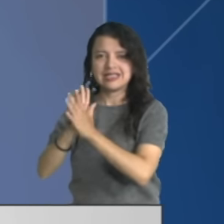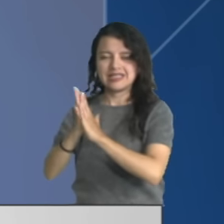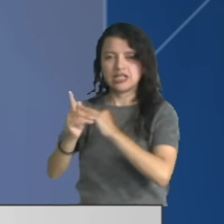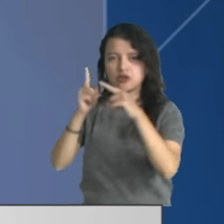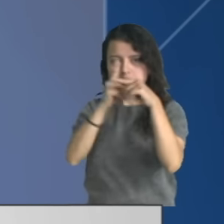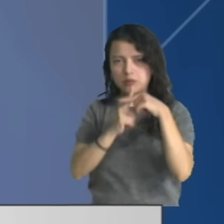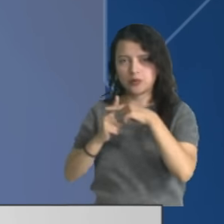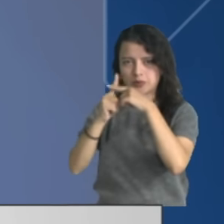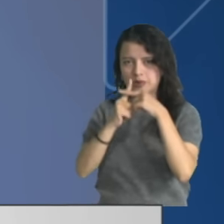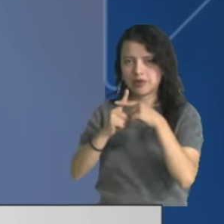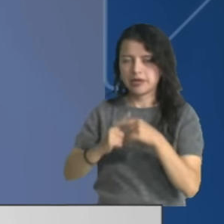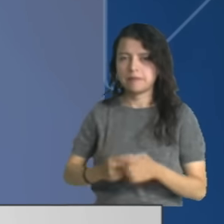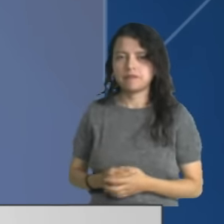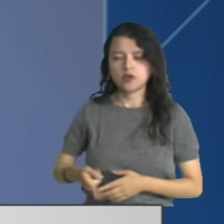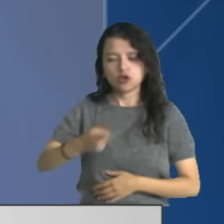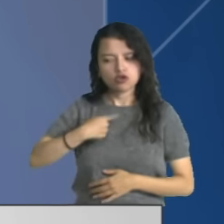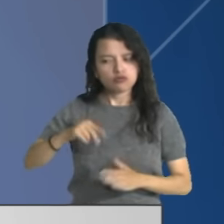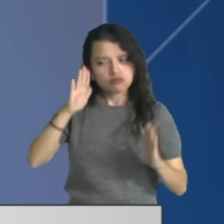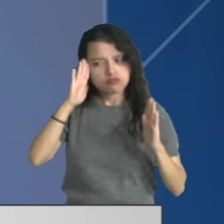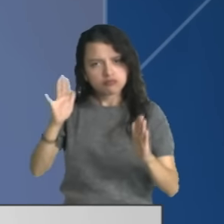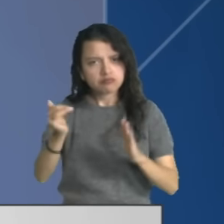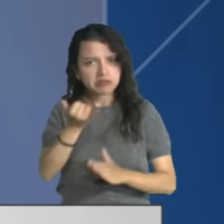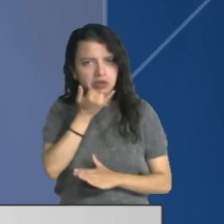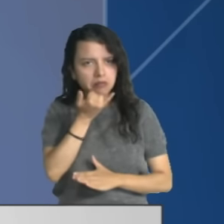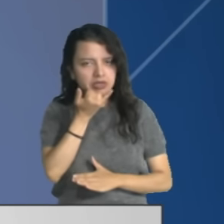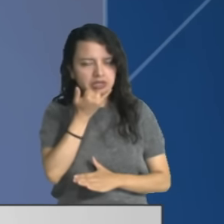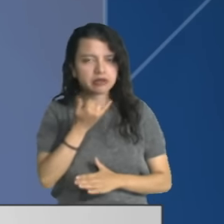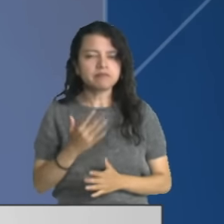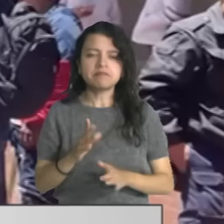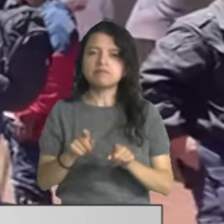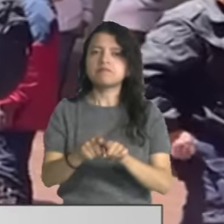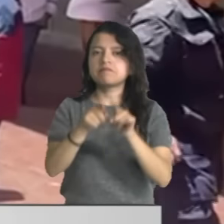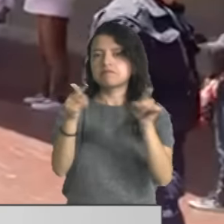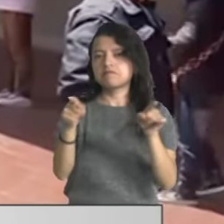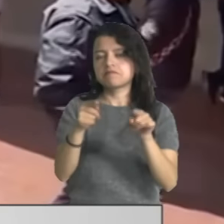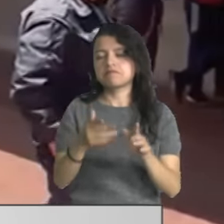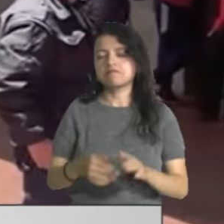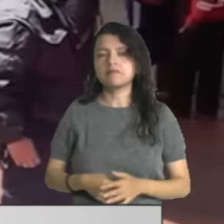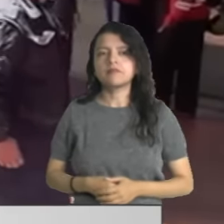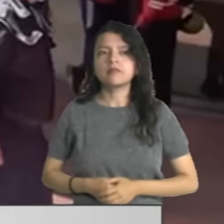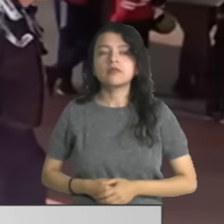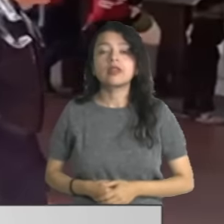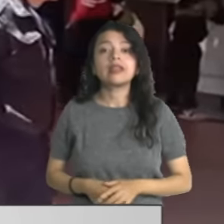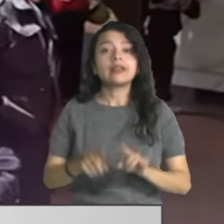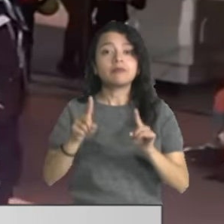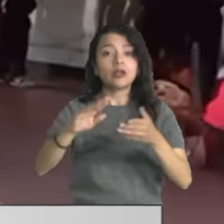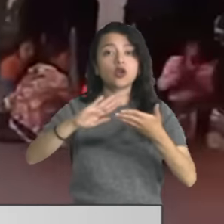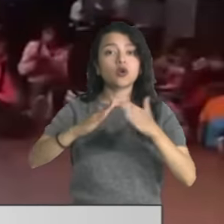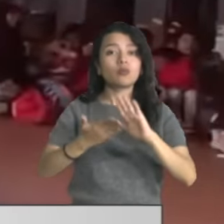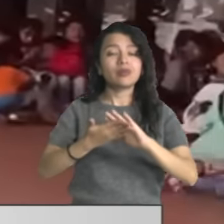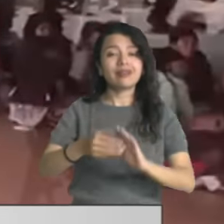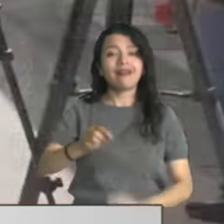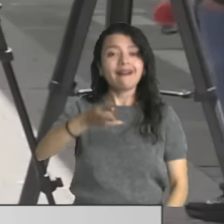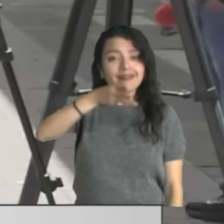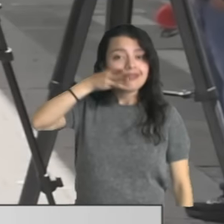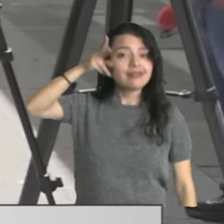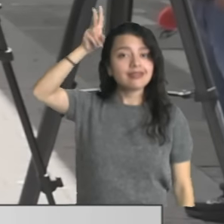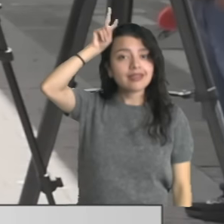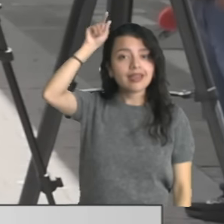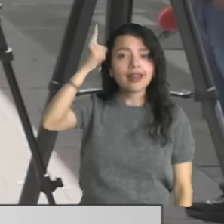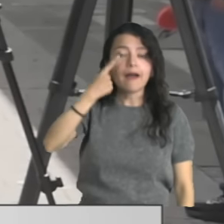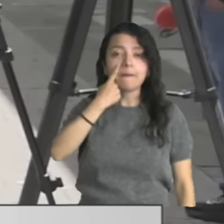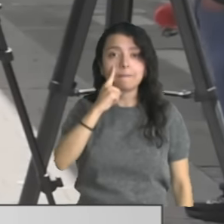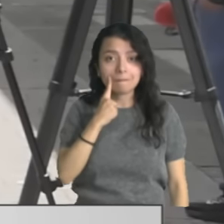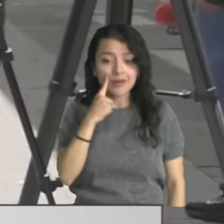de la Nación. Estaremos también muy atentos a esta información, pero por lo pronto seguimos hablando del tema de la comunidad indígena Vera Bogotá, porque desde el